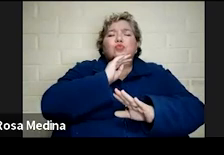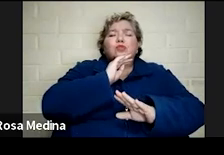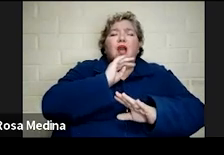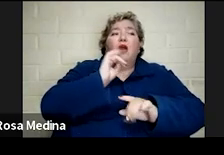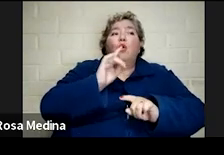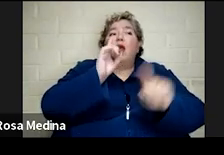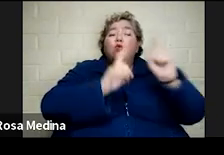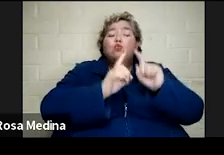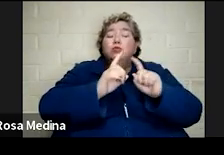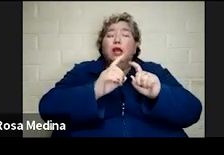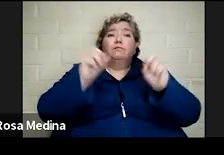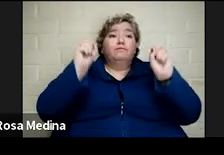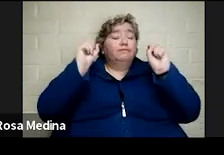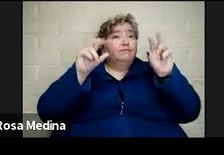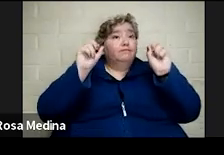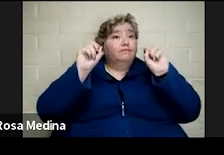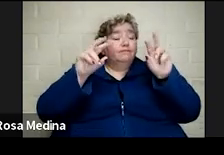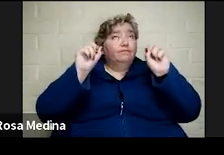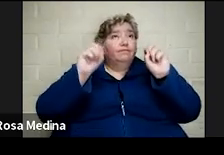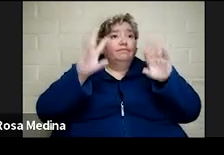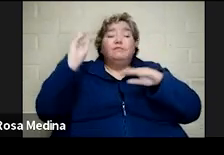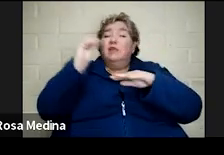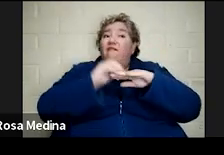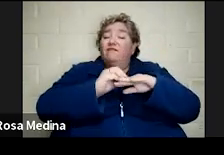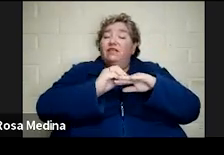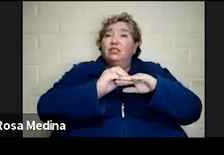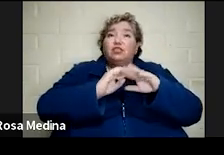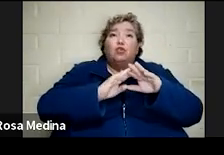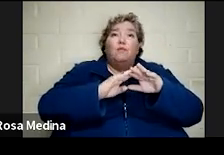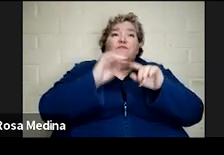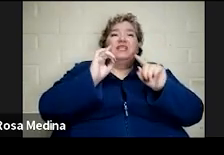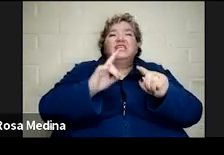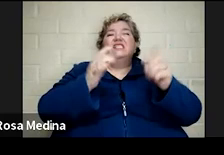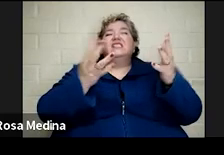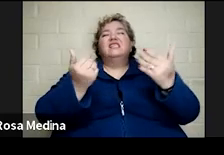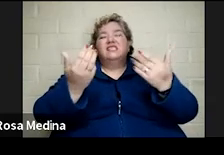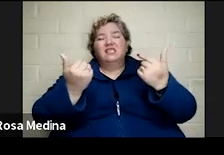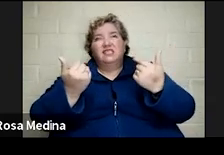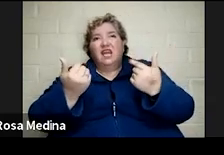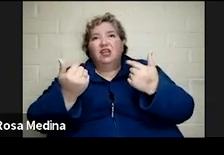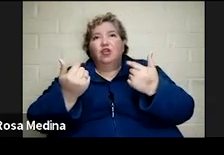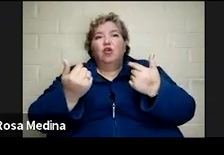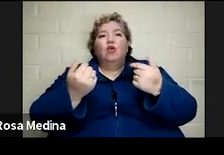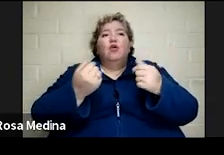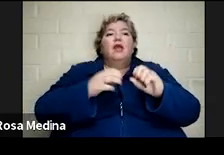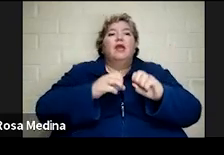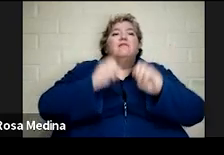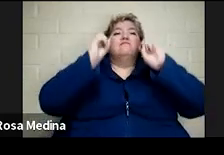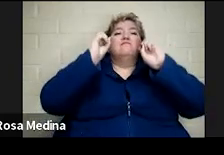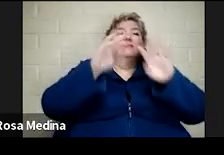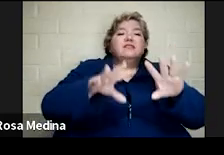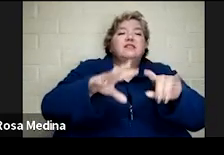alertas que tenemos para ver si es que es necesario derivar o llevar una evaluación